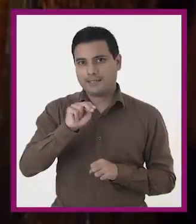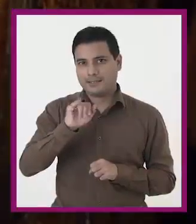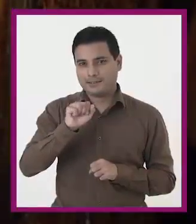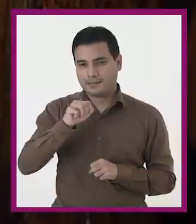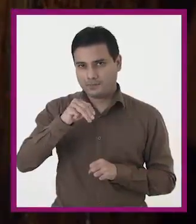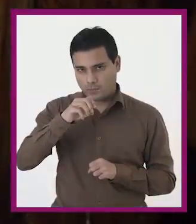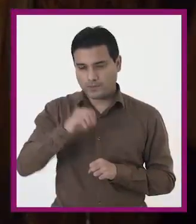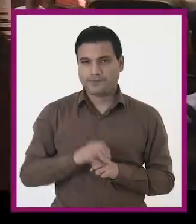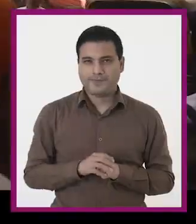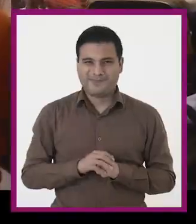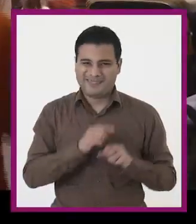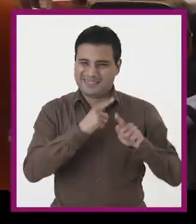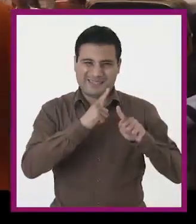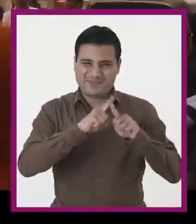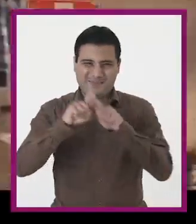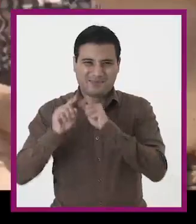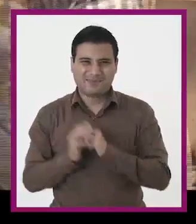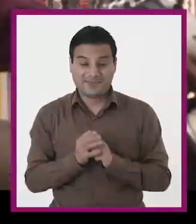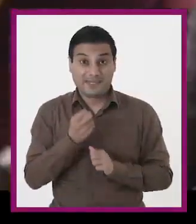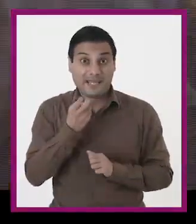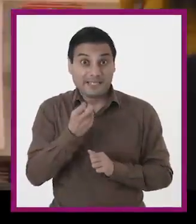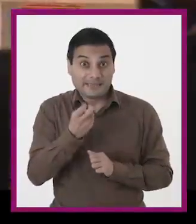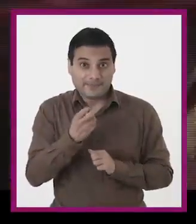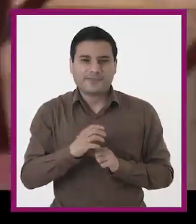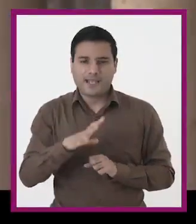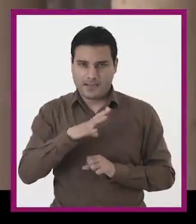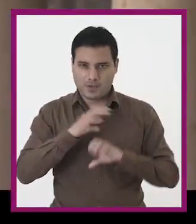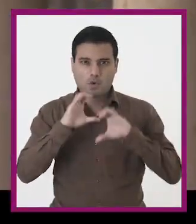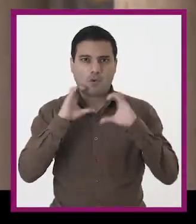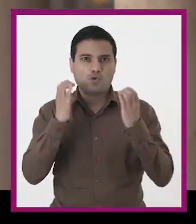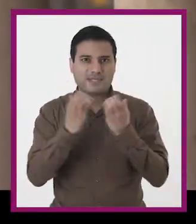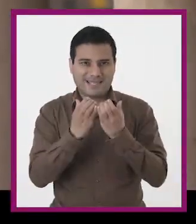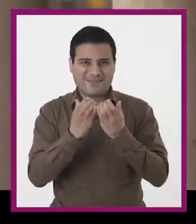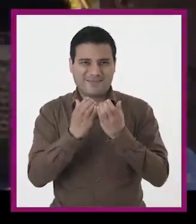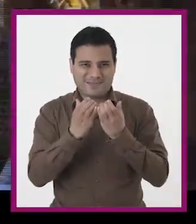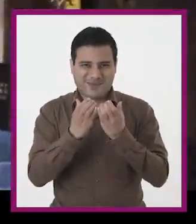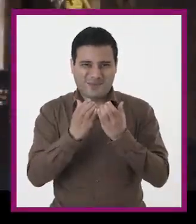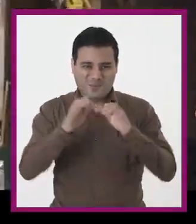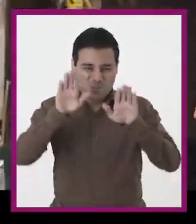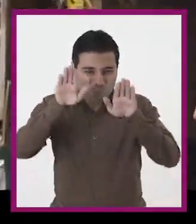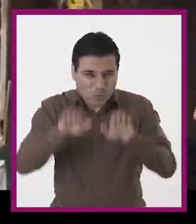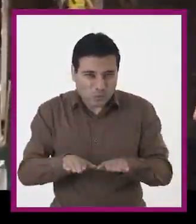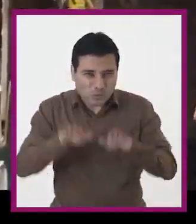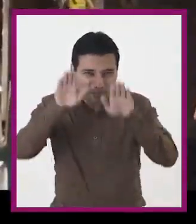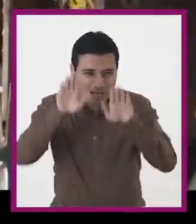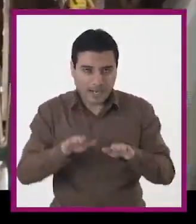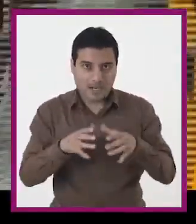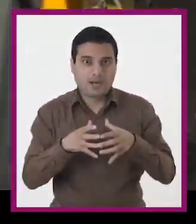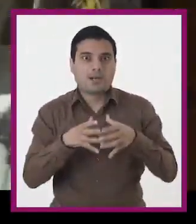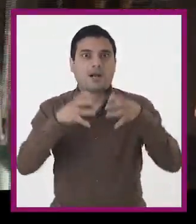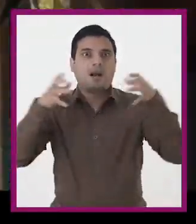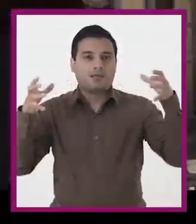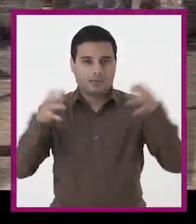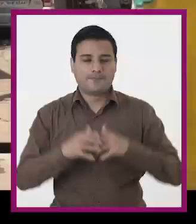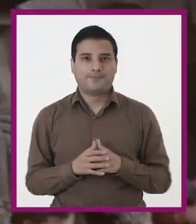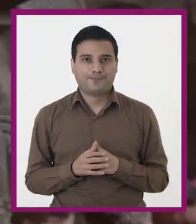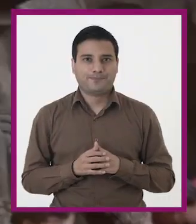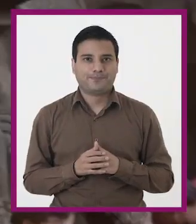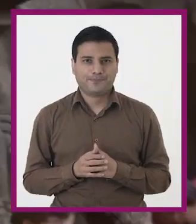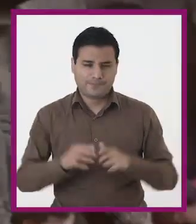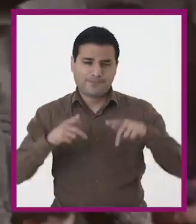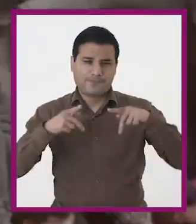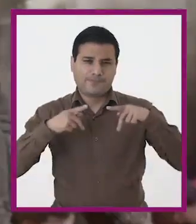y al sijismo. También es el hogar de una de las 3 comunidades musulmanas más importantes del planeta.